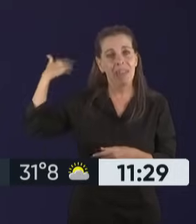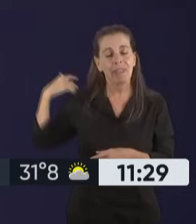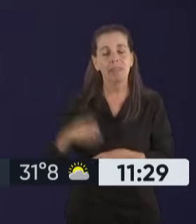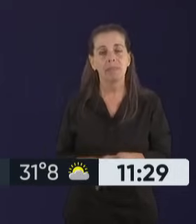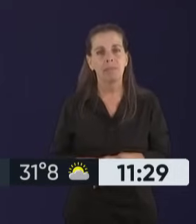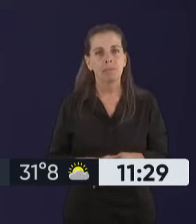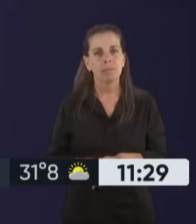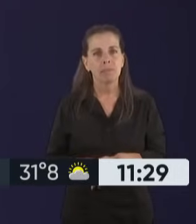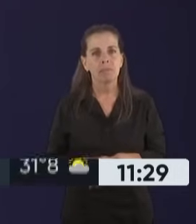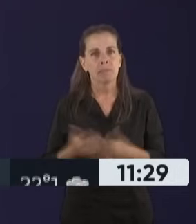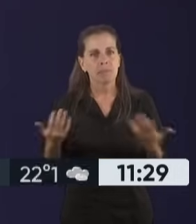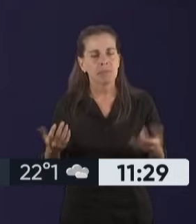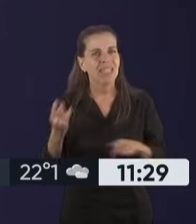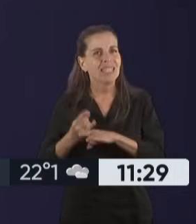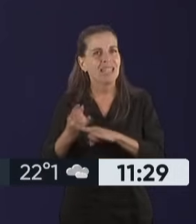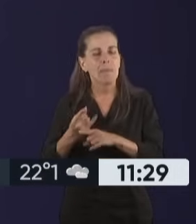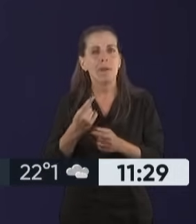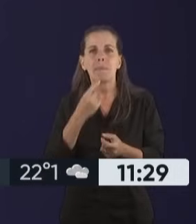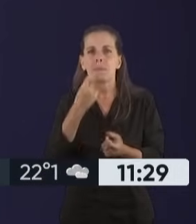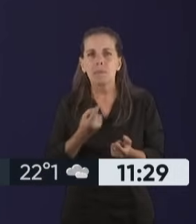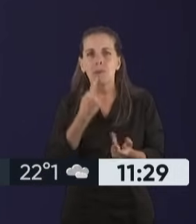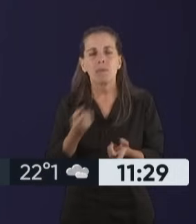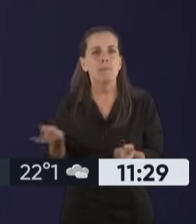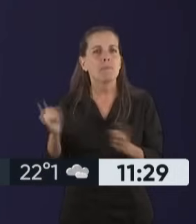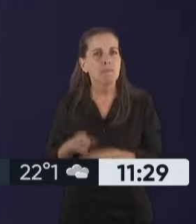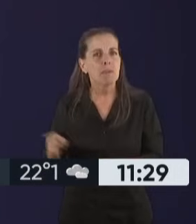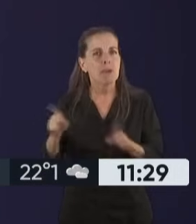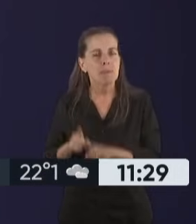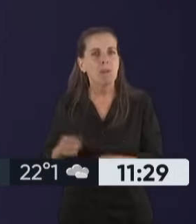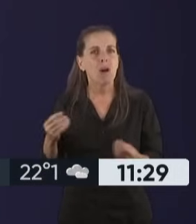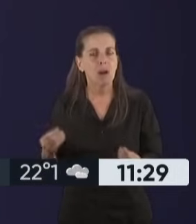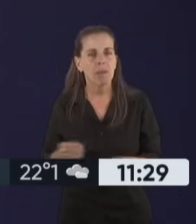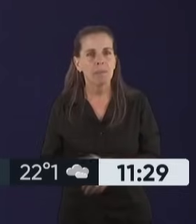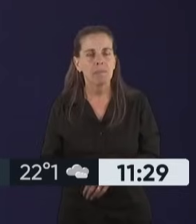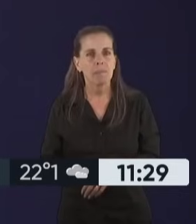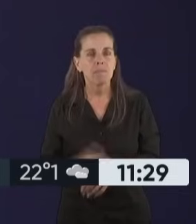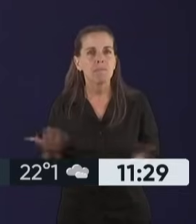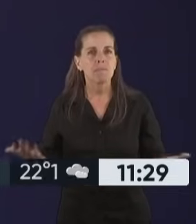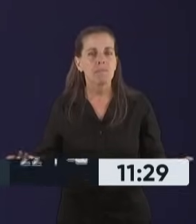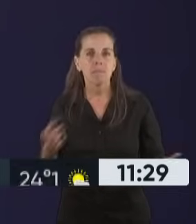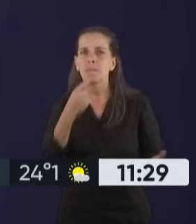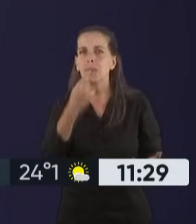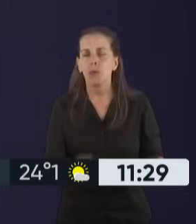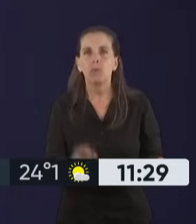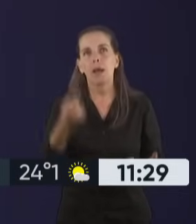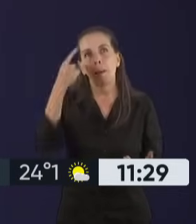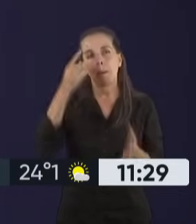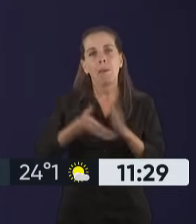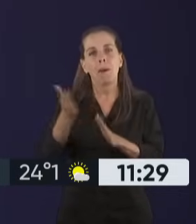Y la pregunta era recurrente. La pregunta era, ¿cuándo va a ocurrir la